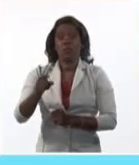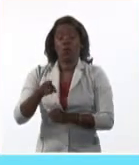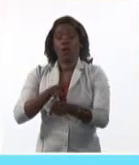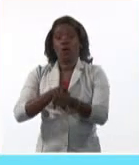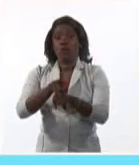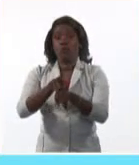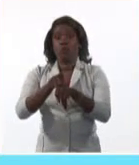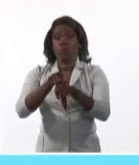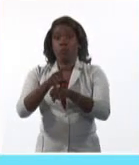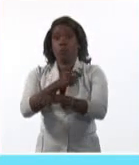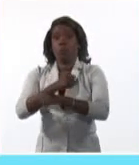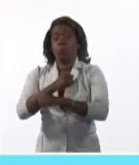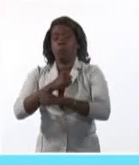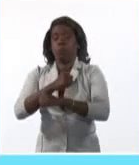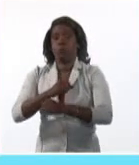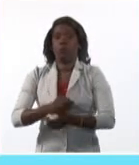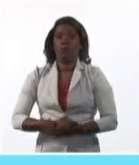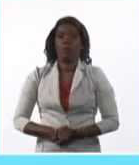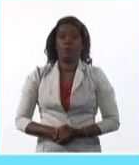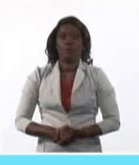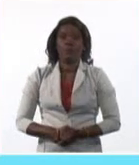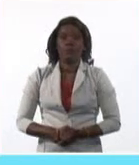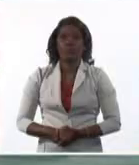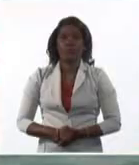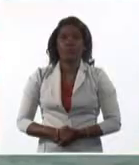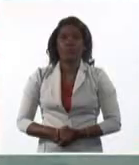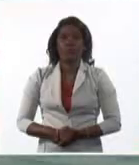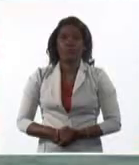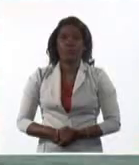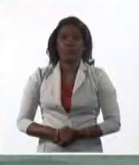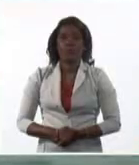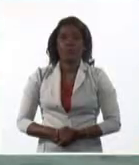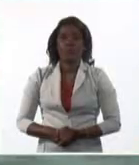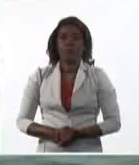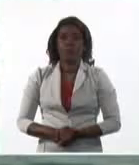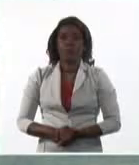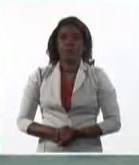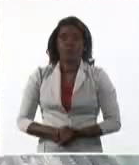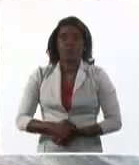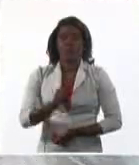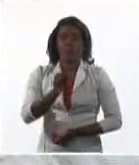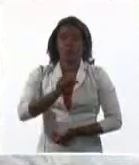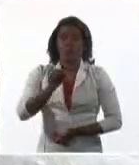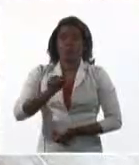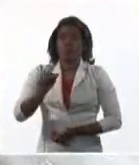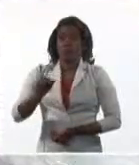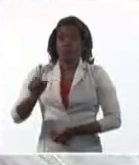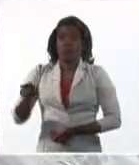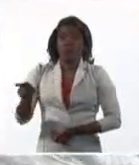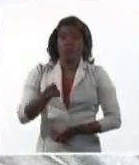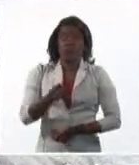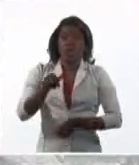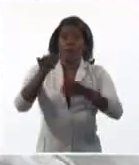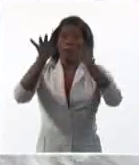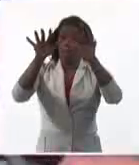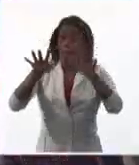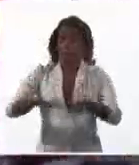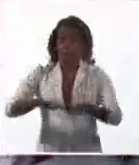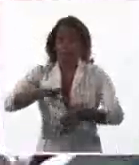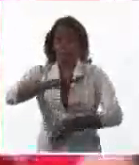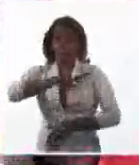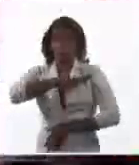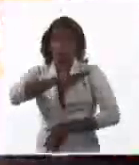naves con bandera israelí. Los hutíes demandan con esas acciones el cese de la ofensiva militar del Estado hebreo contra